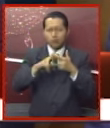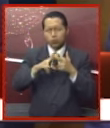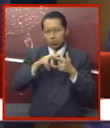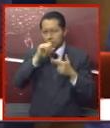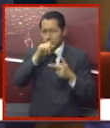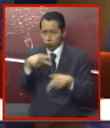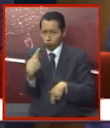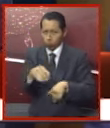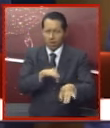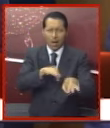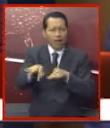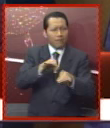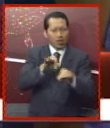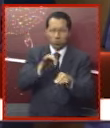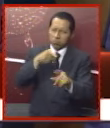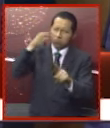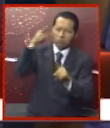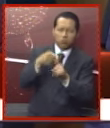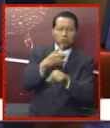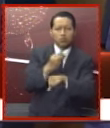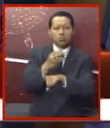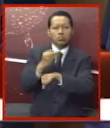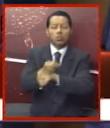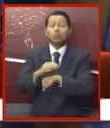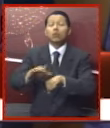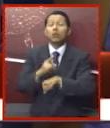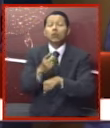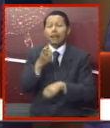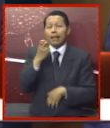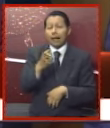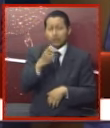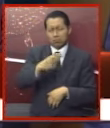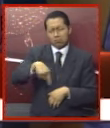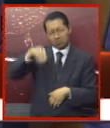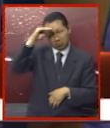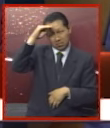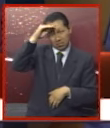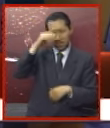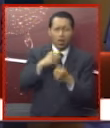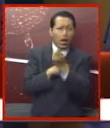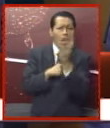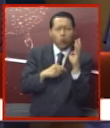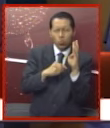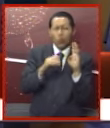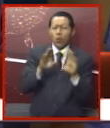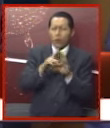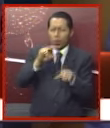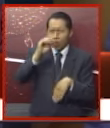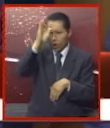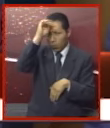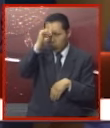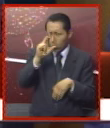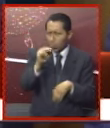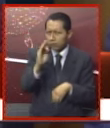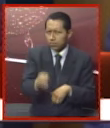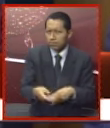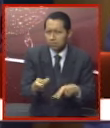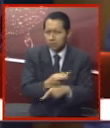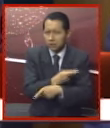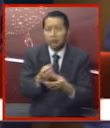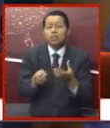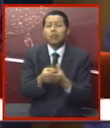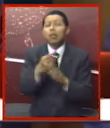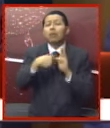se pensaba que nadie podría estar en desacuerdo con tan nobles finalidades, pensadas para elevar la calidad de la enseñanza, salió a la